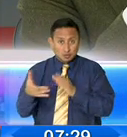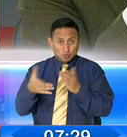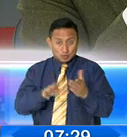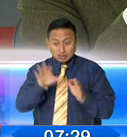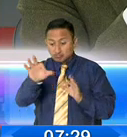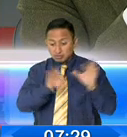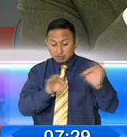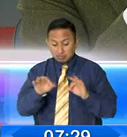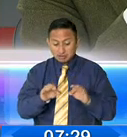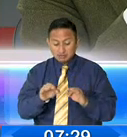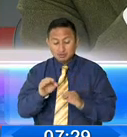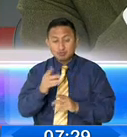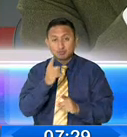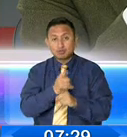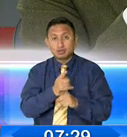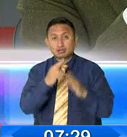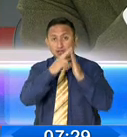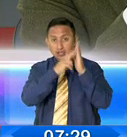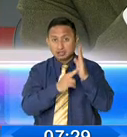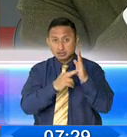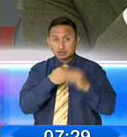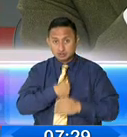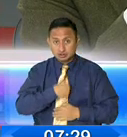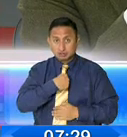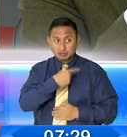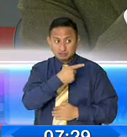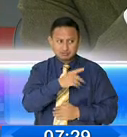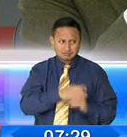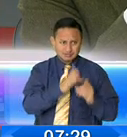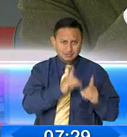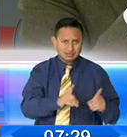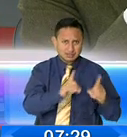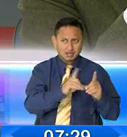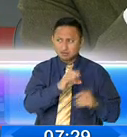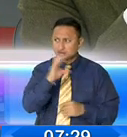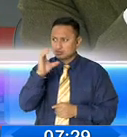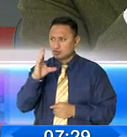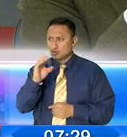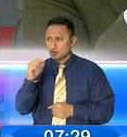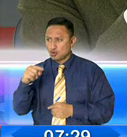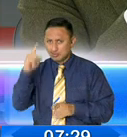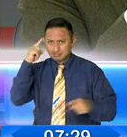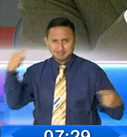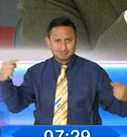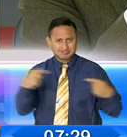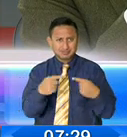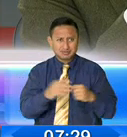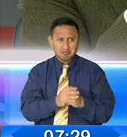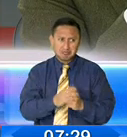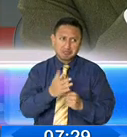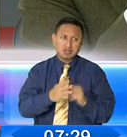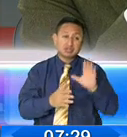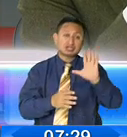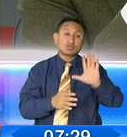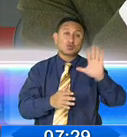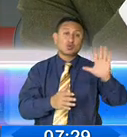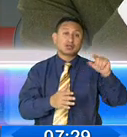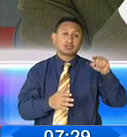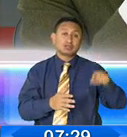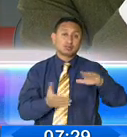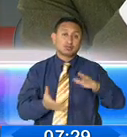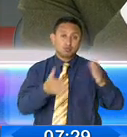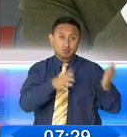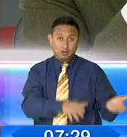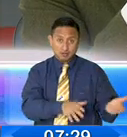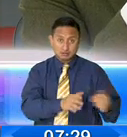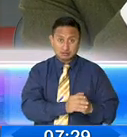registro civil da cifras que no concuerdan con las del COE, es decir, da aproximadamente 55 mil muertos en